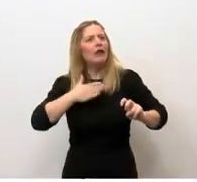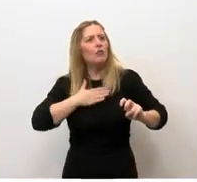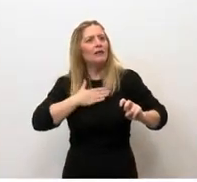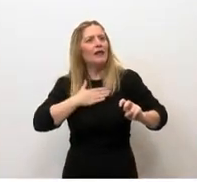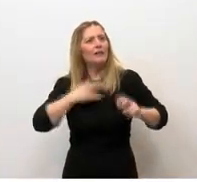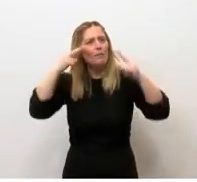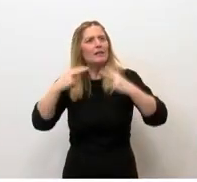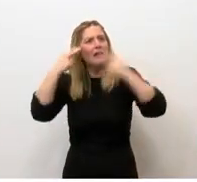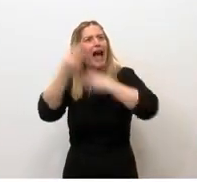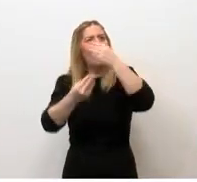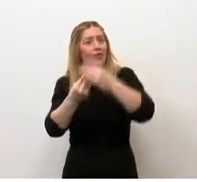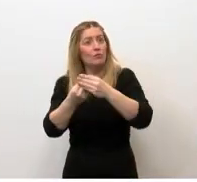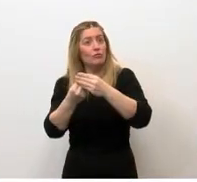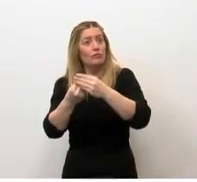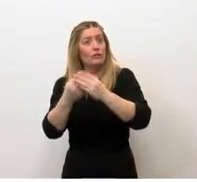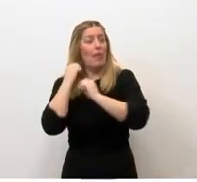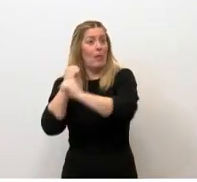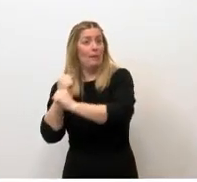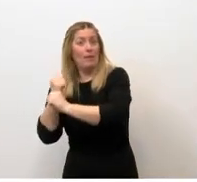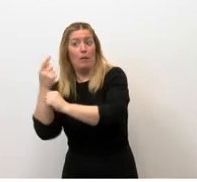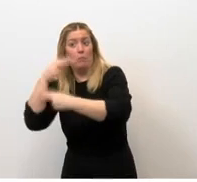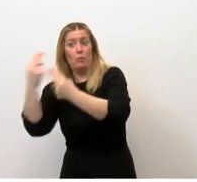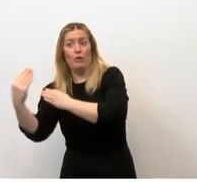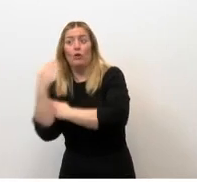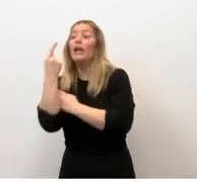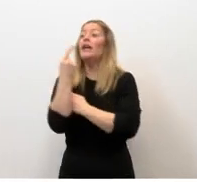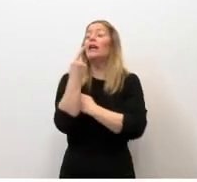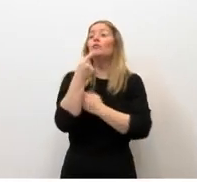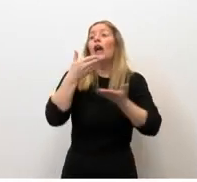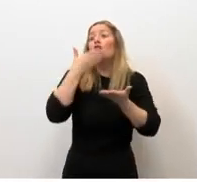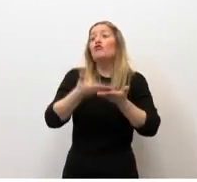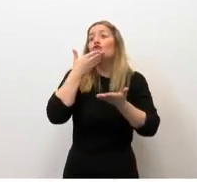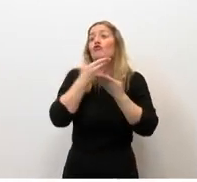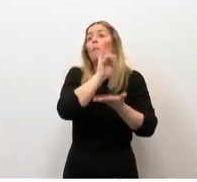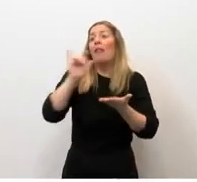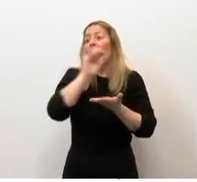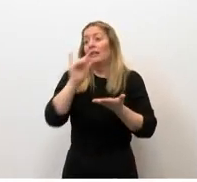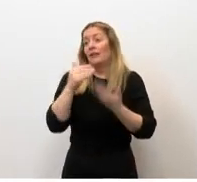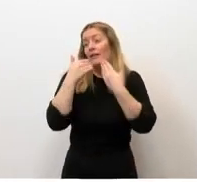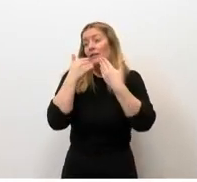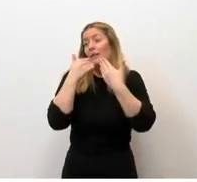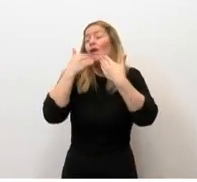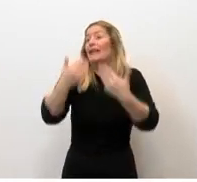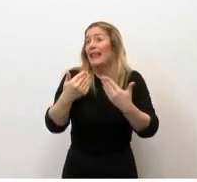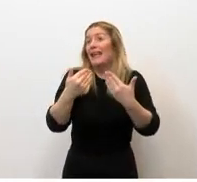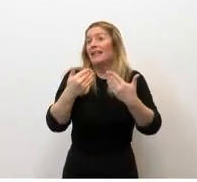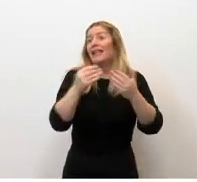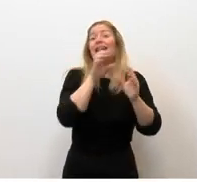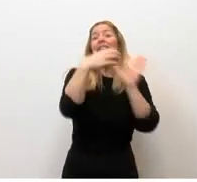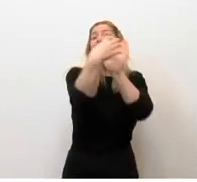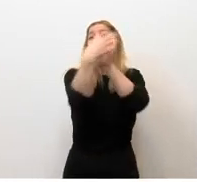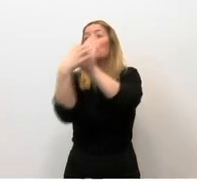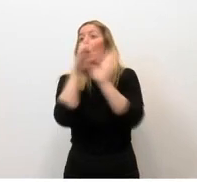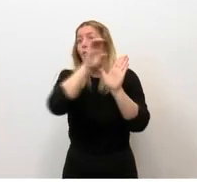es uno de los juegos que tenemos, es una sopa de letras hecha con los símbolos de la tabla periódica. Entonces la adaptamos para